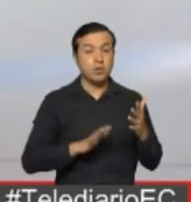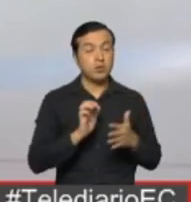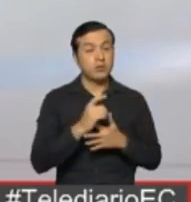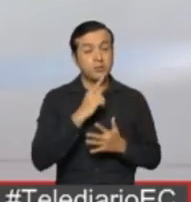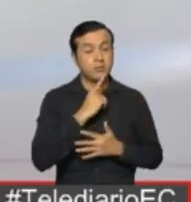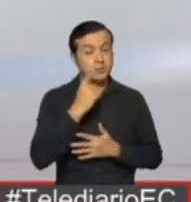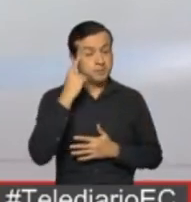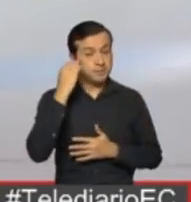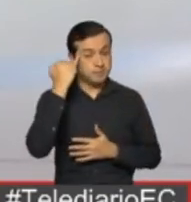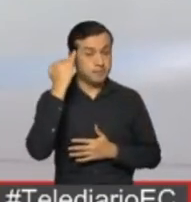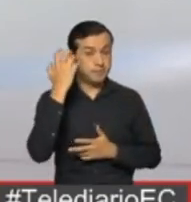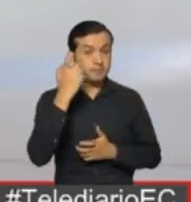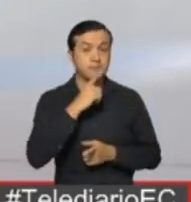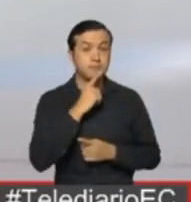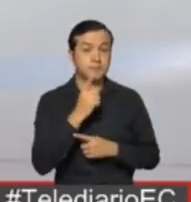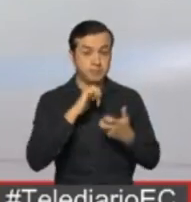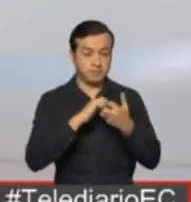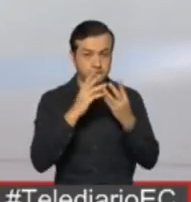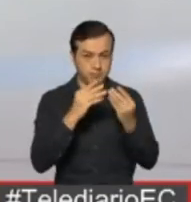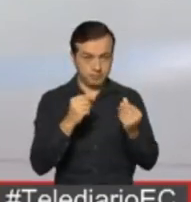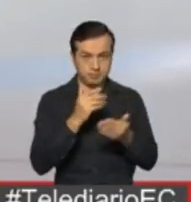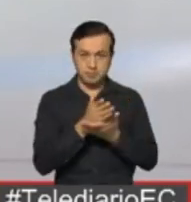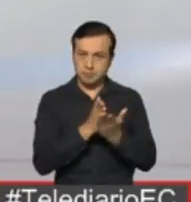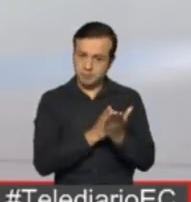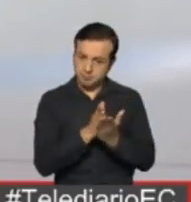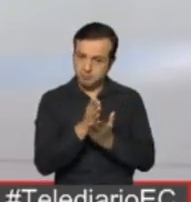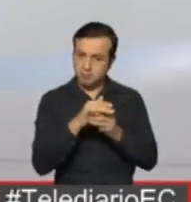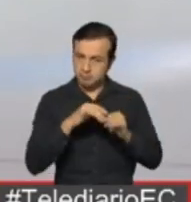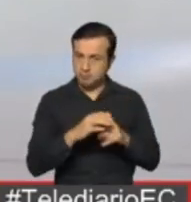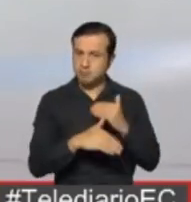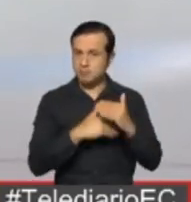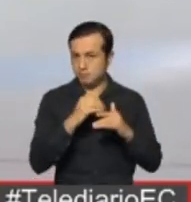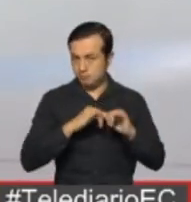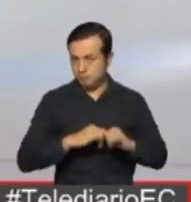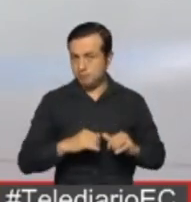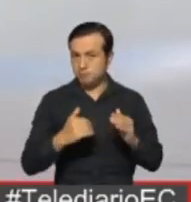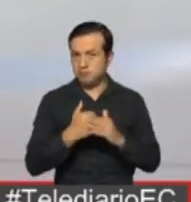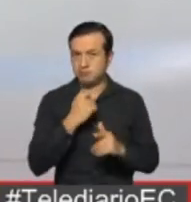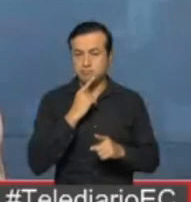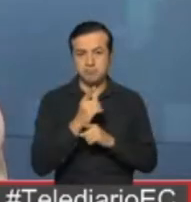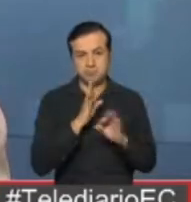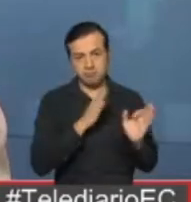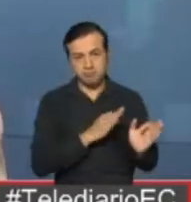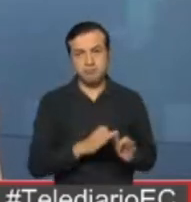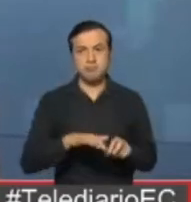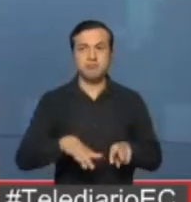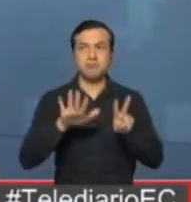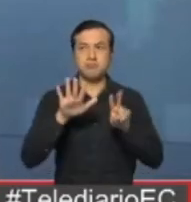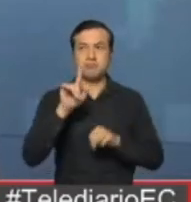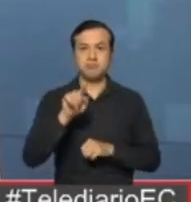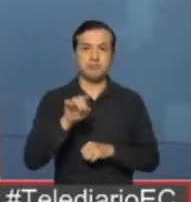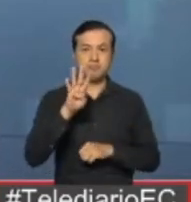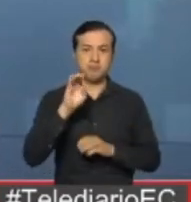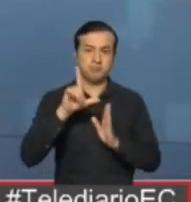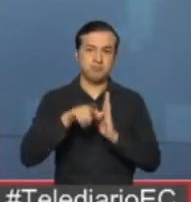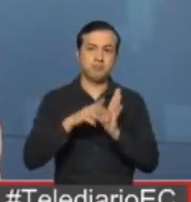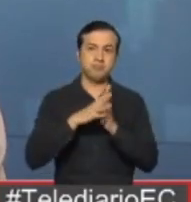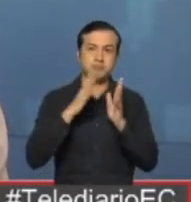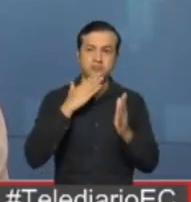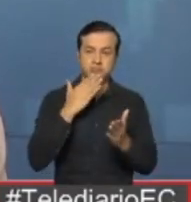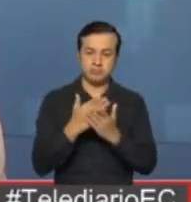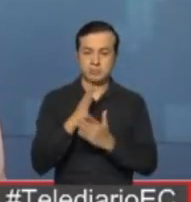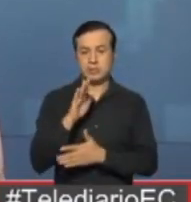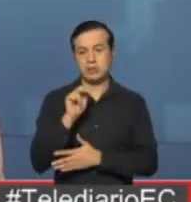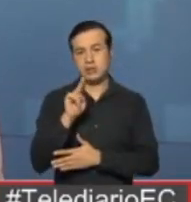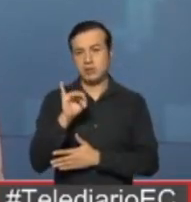y la idea es ir buscando soluciones y caminos para poder acceder a estas nuevas terapias 7 de la mañana con 40 minutos yo quiero agradecer también